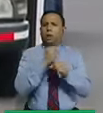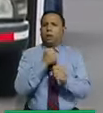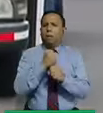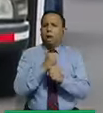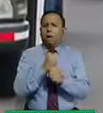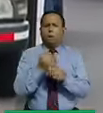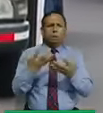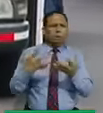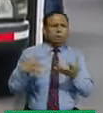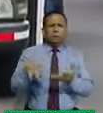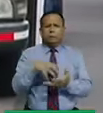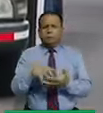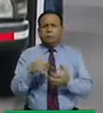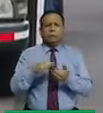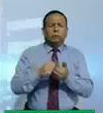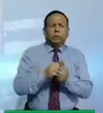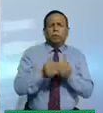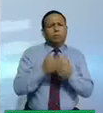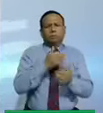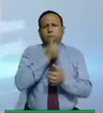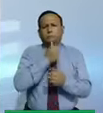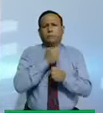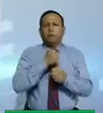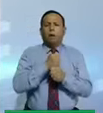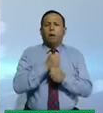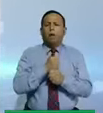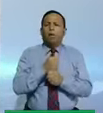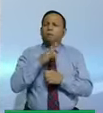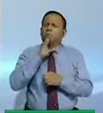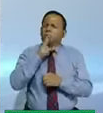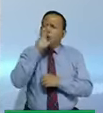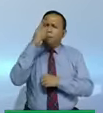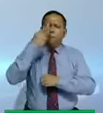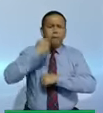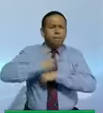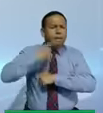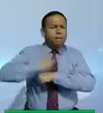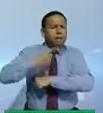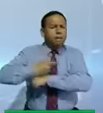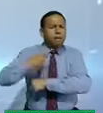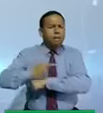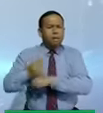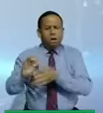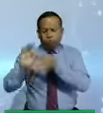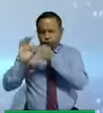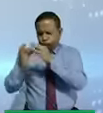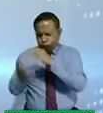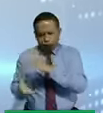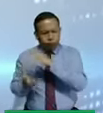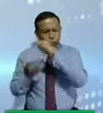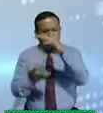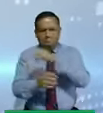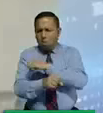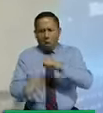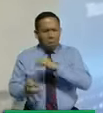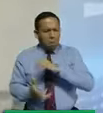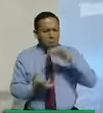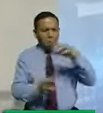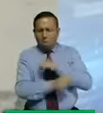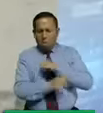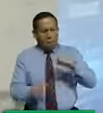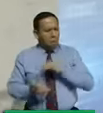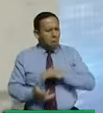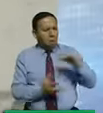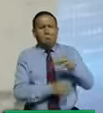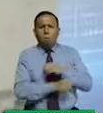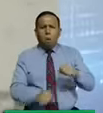de la incertidumbre. Al menos un ataque diario con utilización de explosivos caseros contra locales comerciales se han ejecutado en